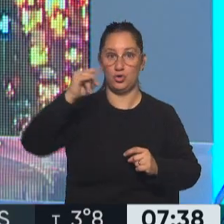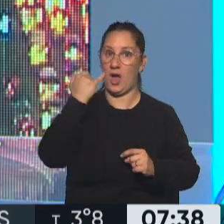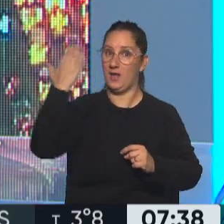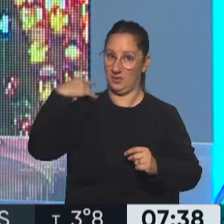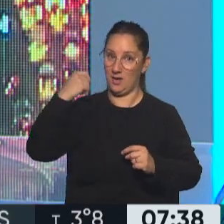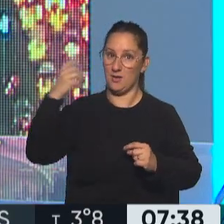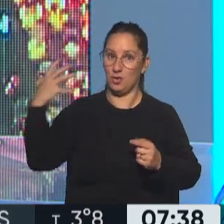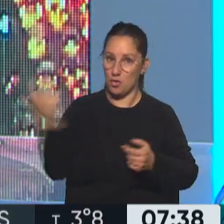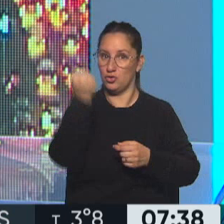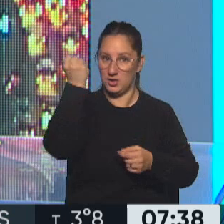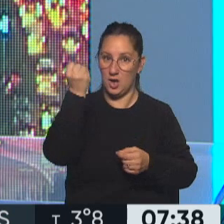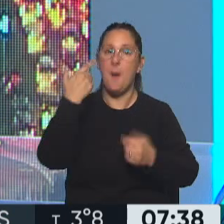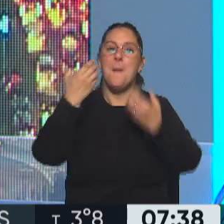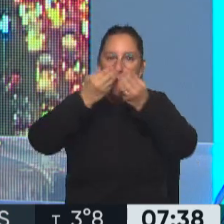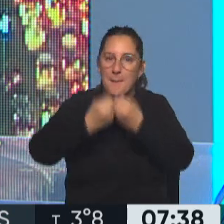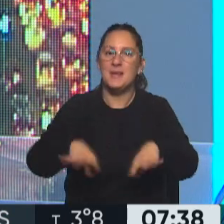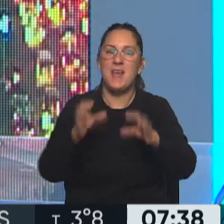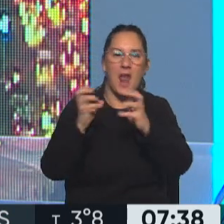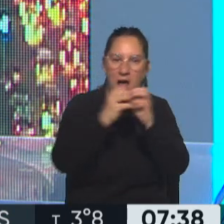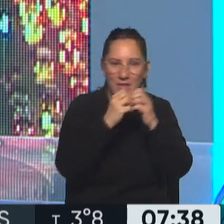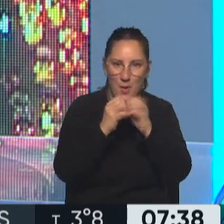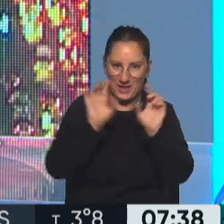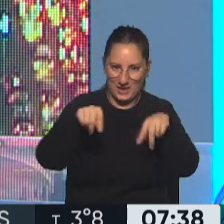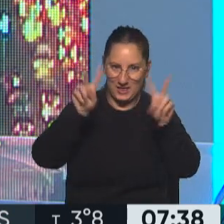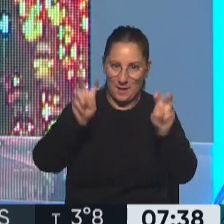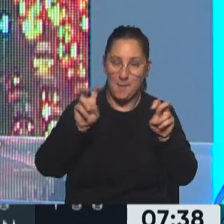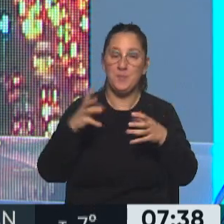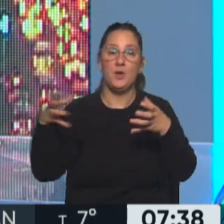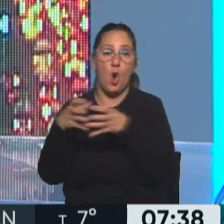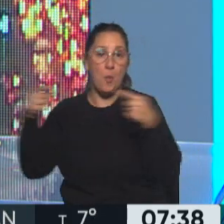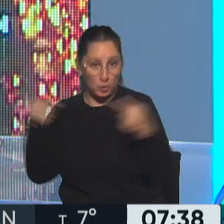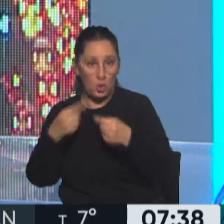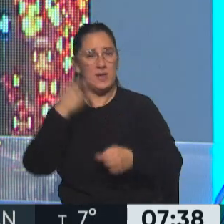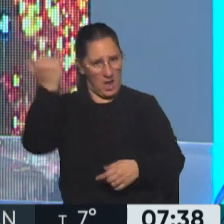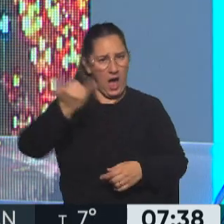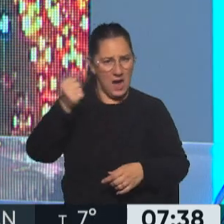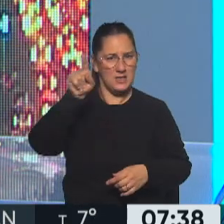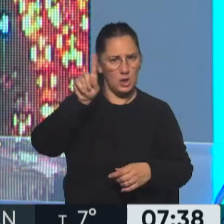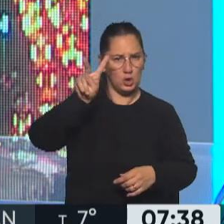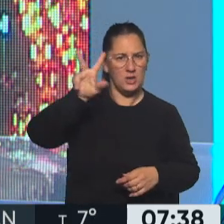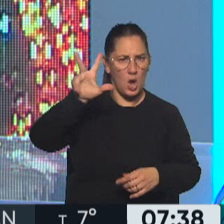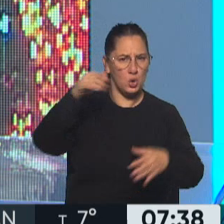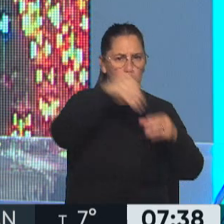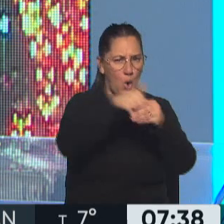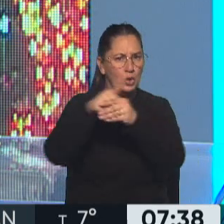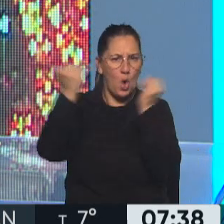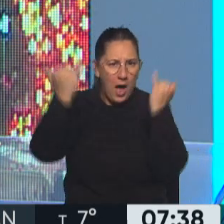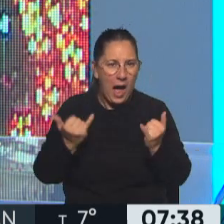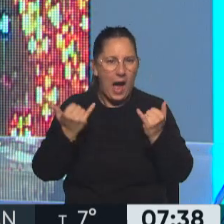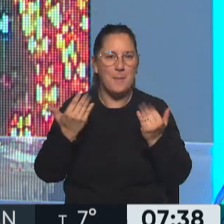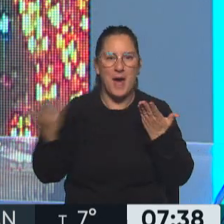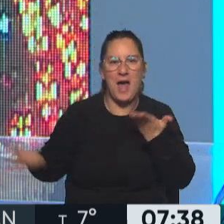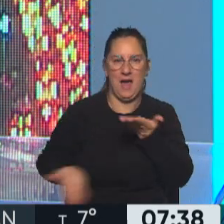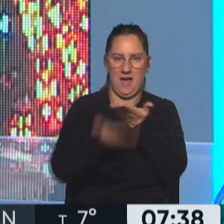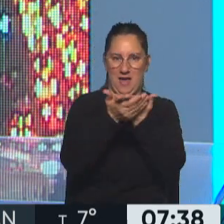logrado para poder discutir este tema. Claro. Dicen desde la oposición que tienen esos 132 votos para acompañar el dictamen